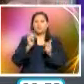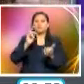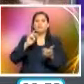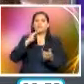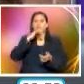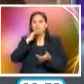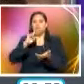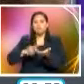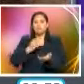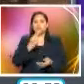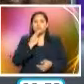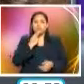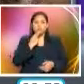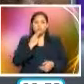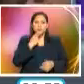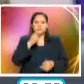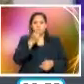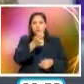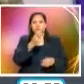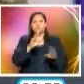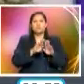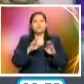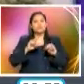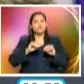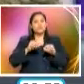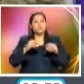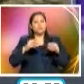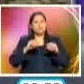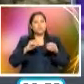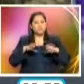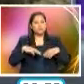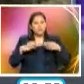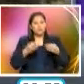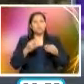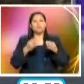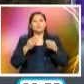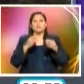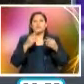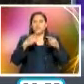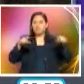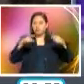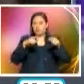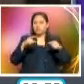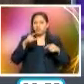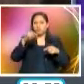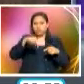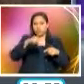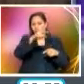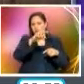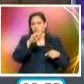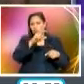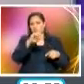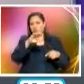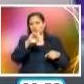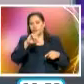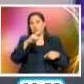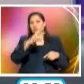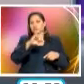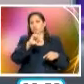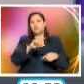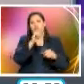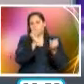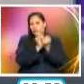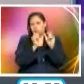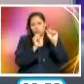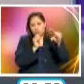las grandes creaciones de los grandes músicos, pues es el mismo caso que observamos también aquí en la obra de Máximo González, que está ahora